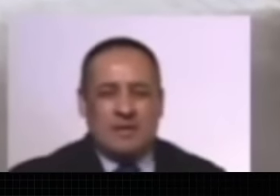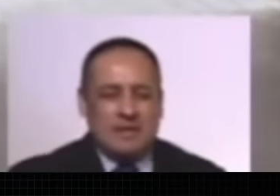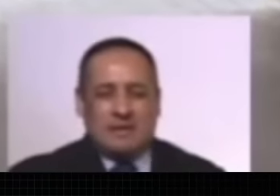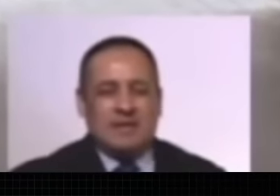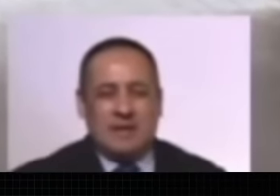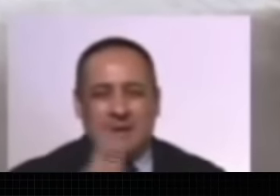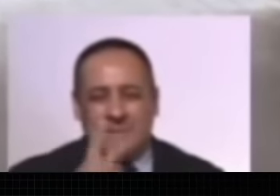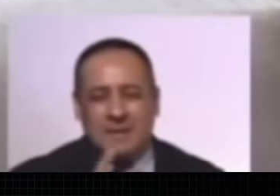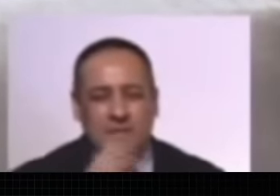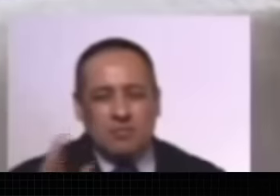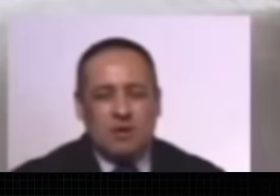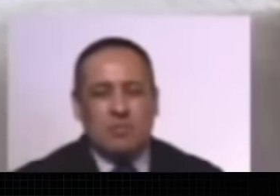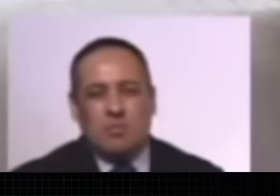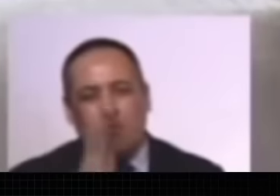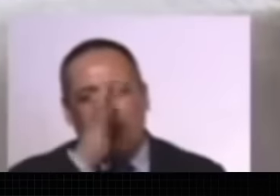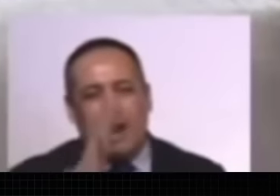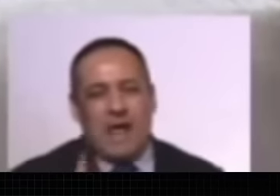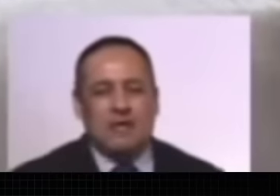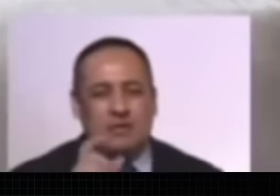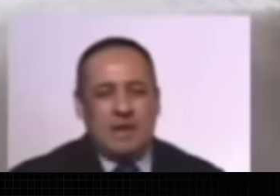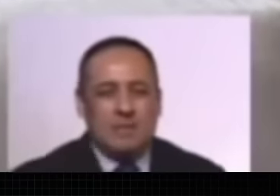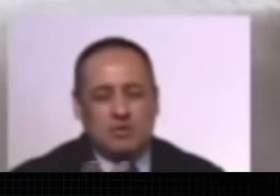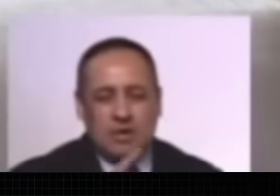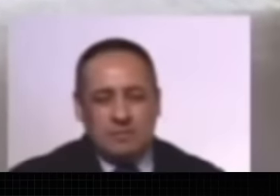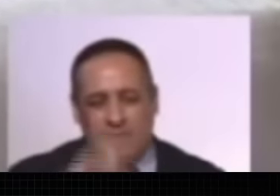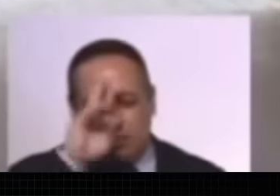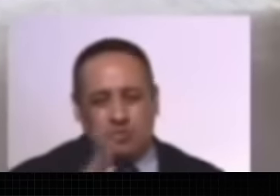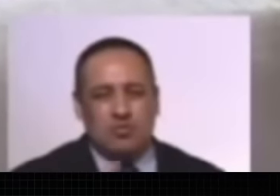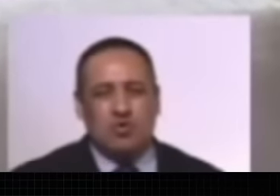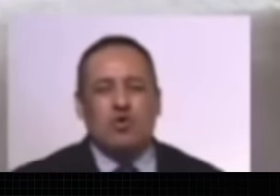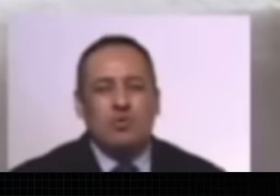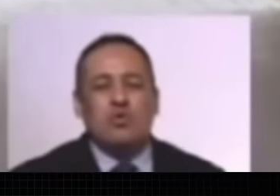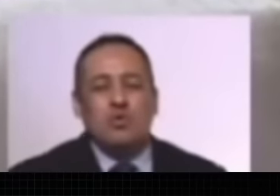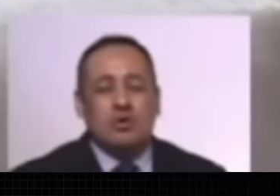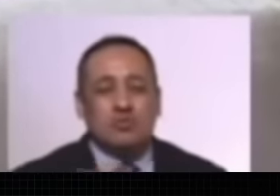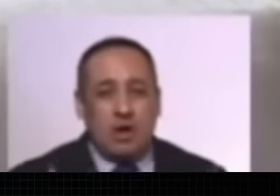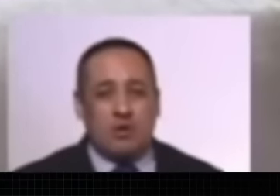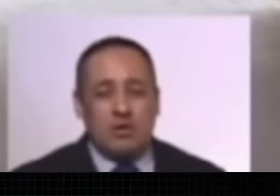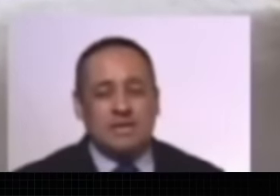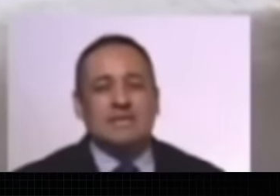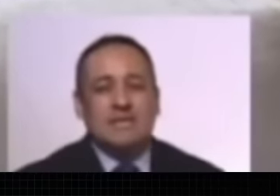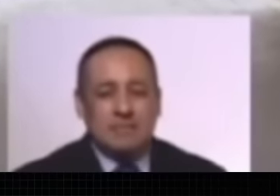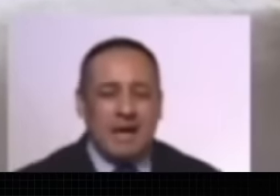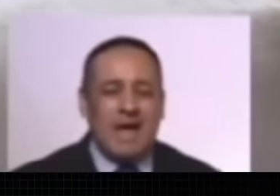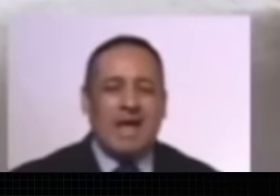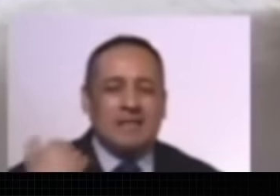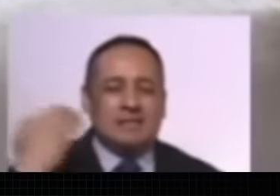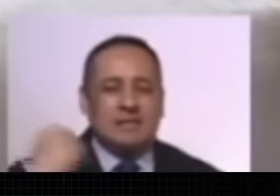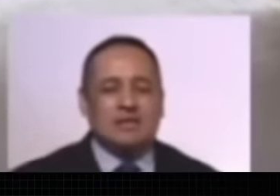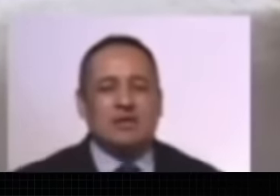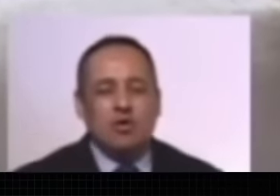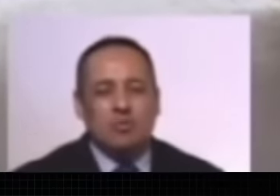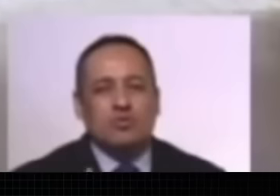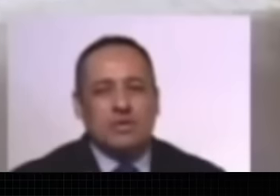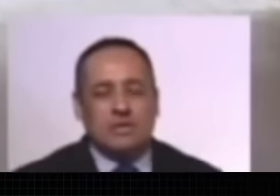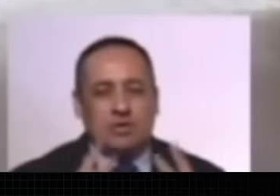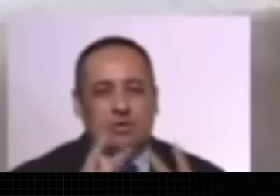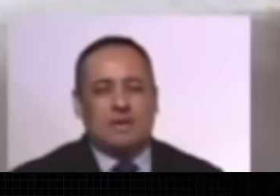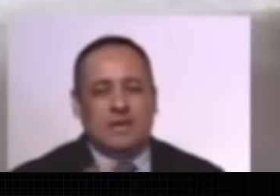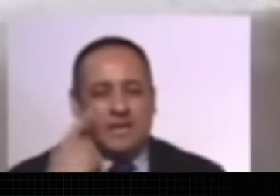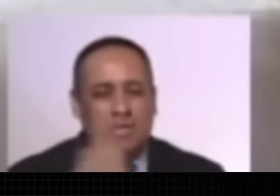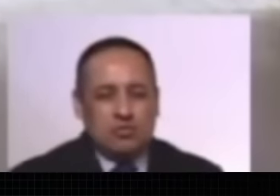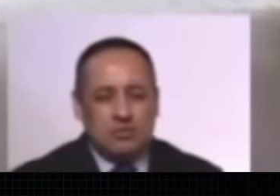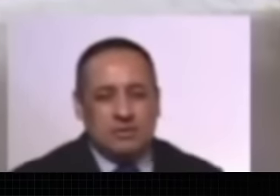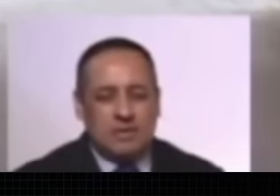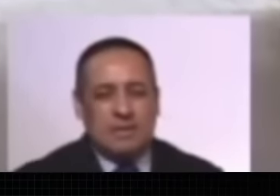es hacerlo burlándose del pueblo peruano. Lo hizo ahora y lo hizo antes, cometiendo además los